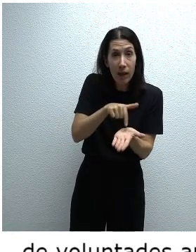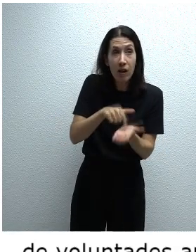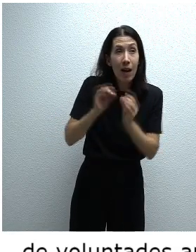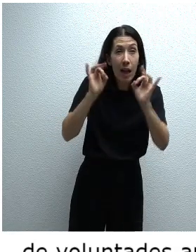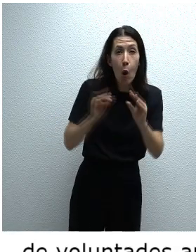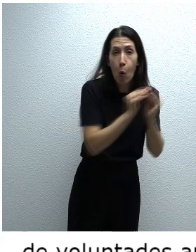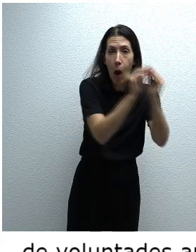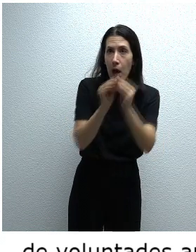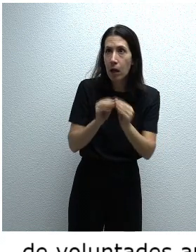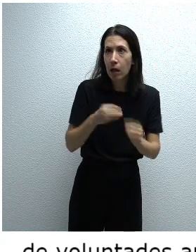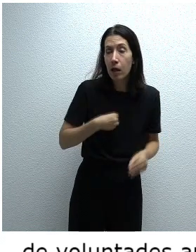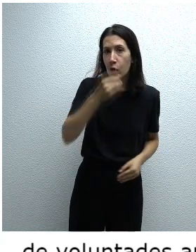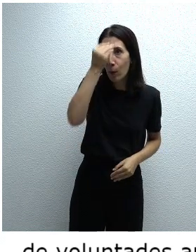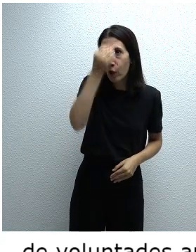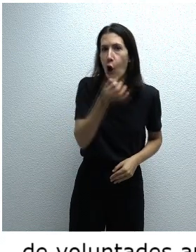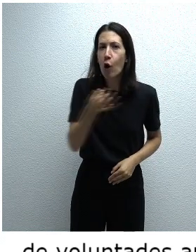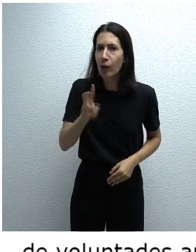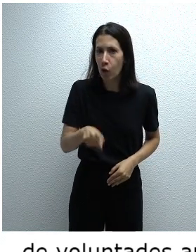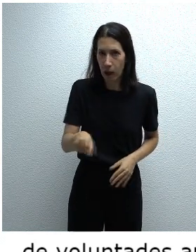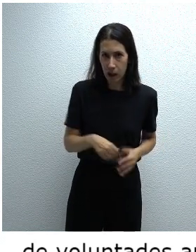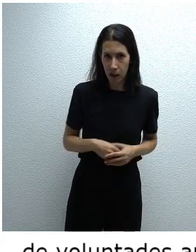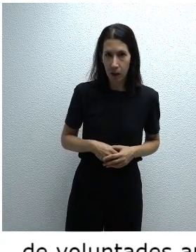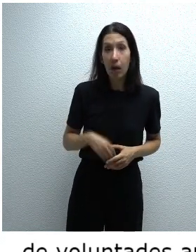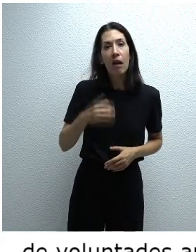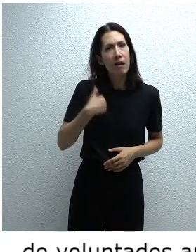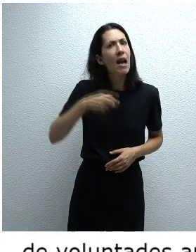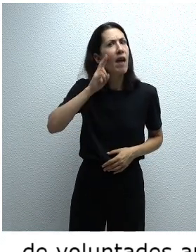debe ser lo que debería hacerse. Yo lo que sí he visto en